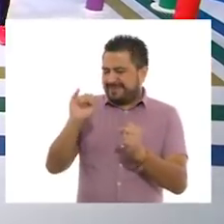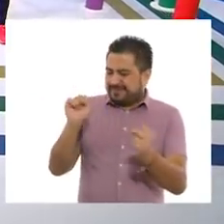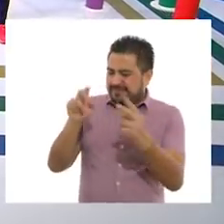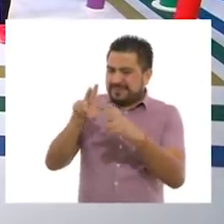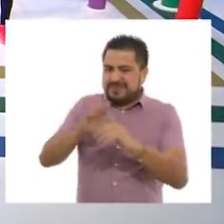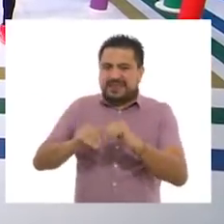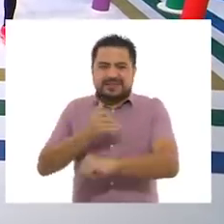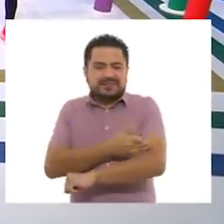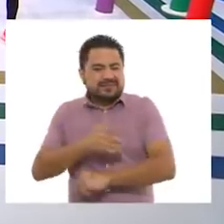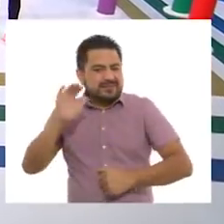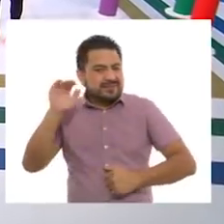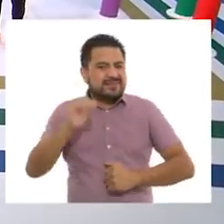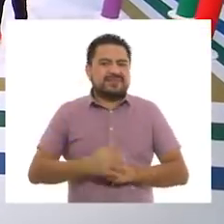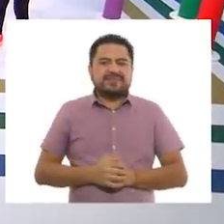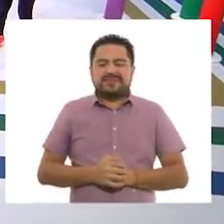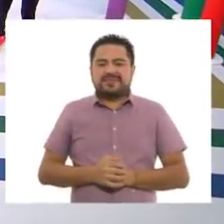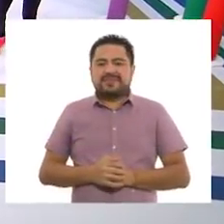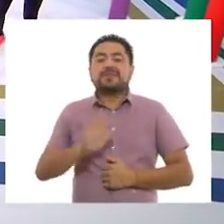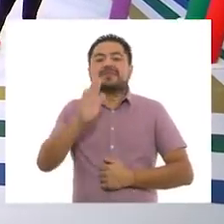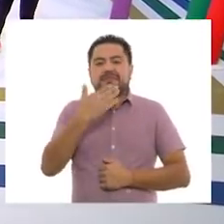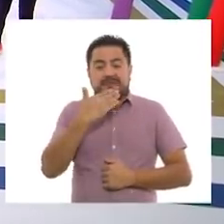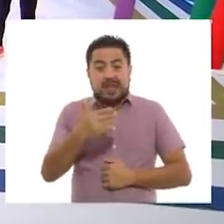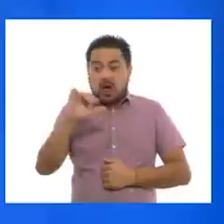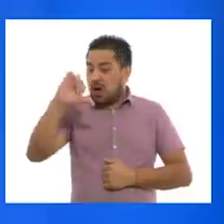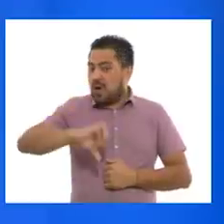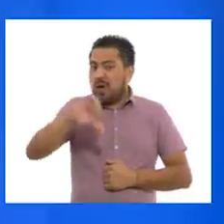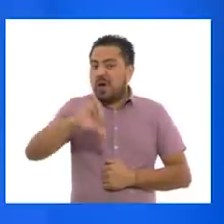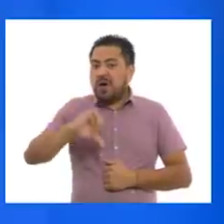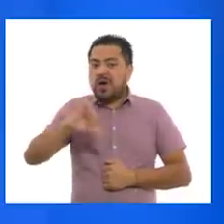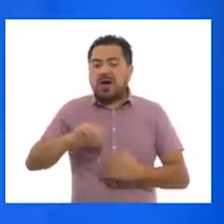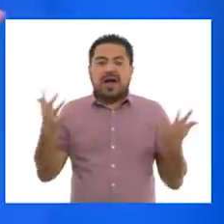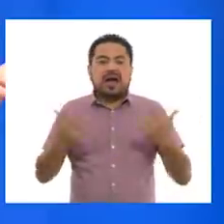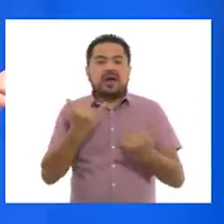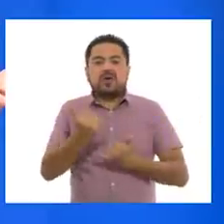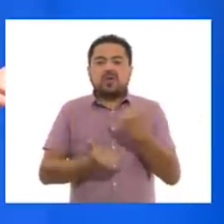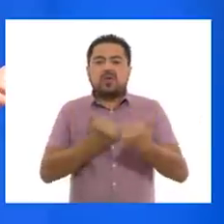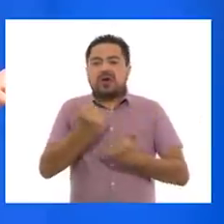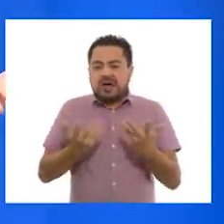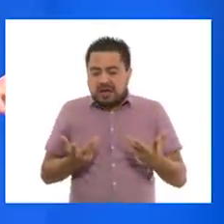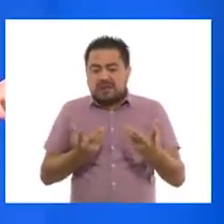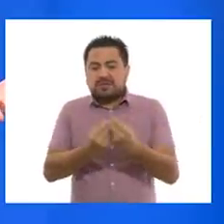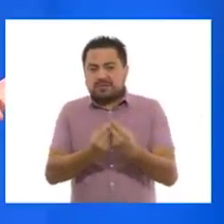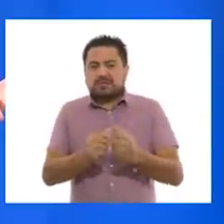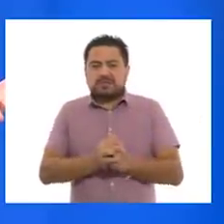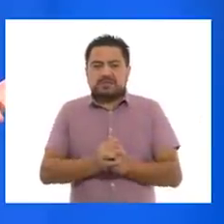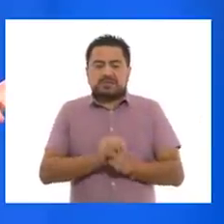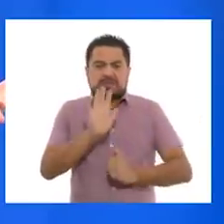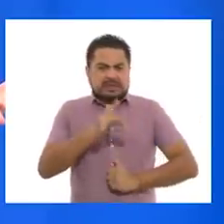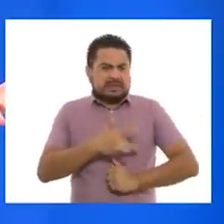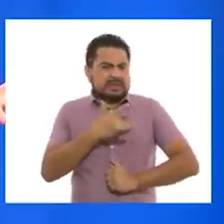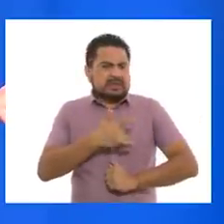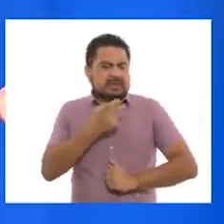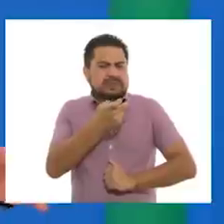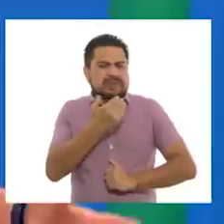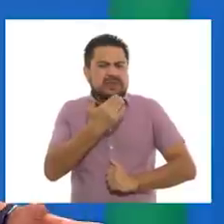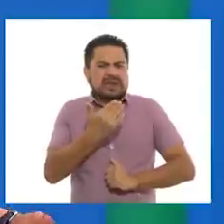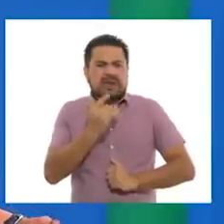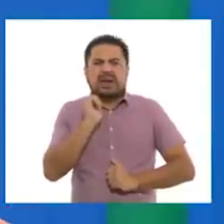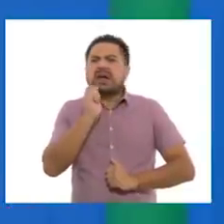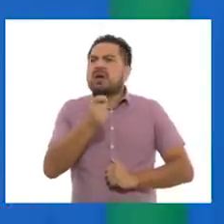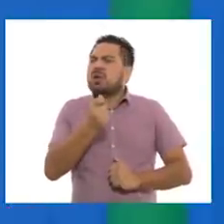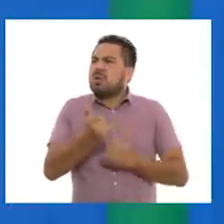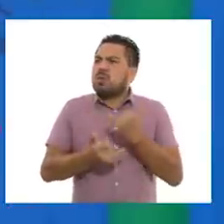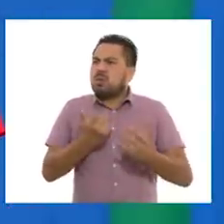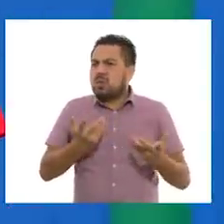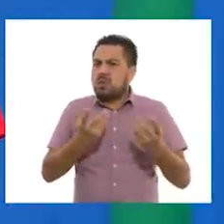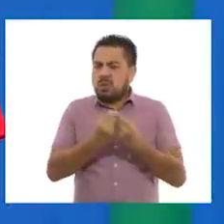Gracias. Bien, hoy vamos a realizar un juego cooperativo. Está padrísimo, ¿los ¿verdad? ¿Los juegos cooperativos son los que se